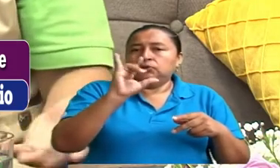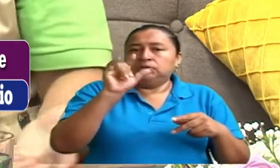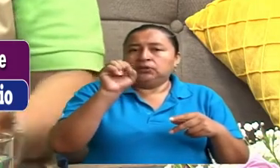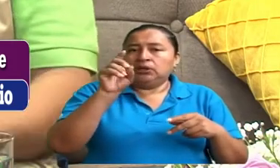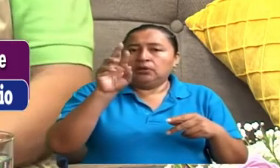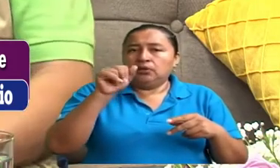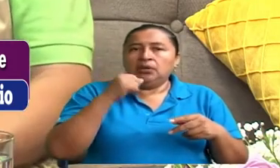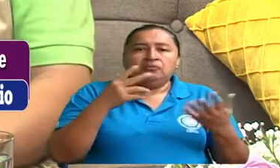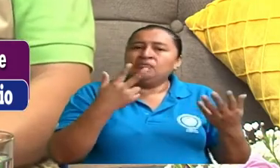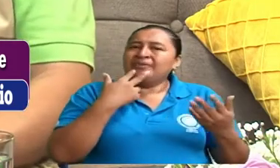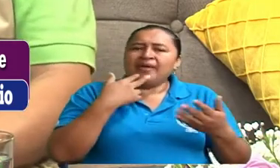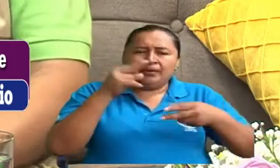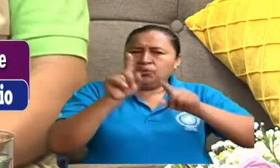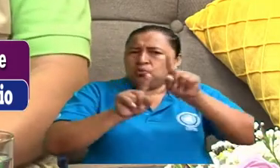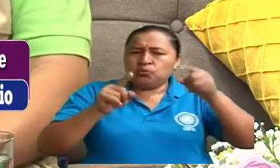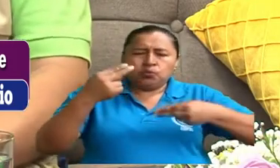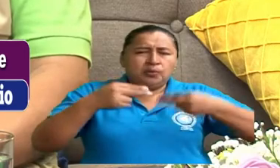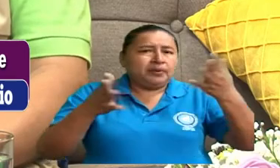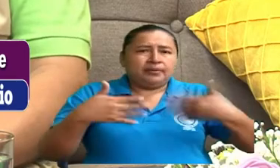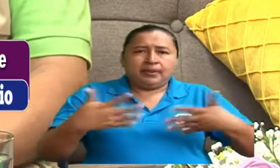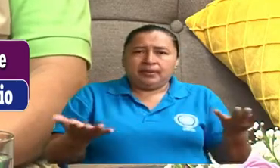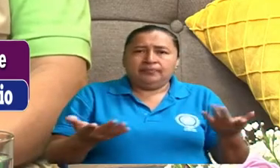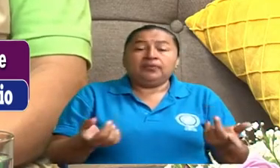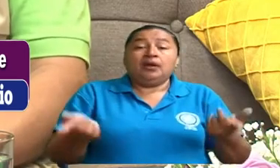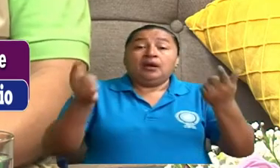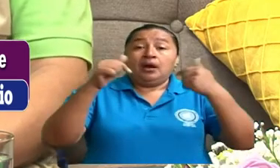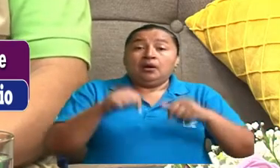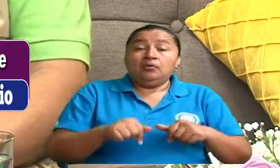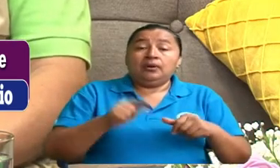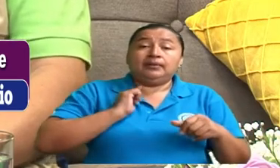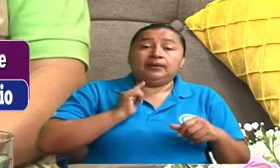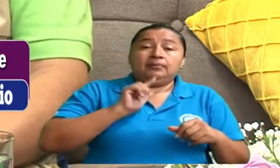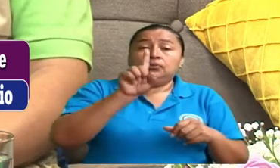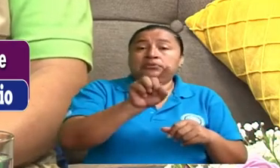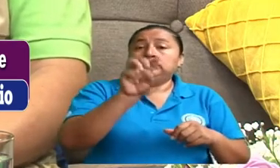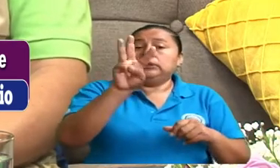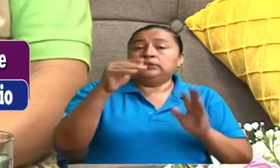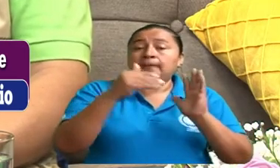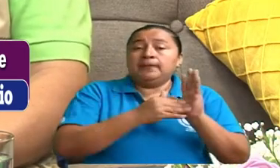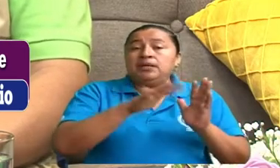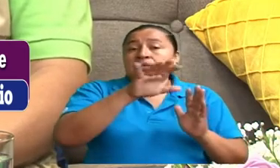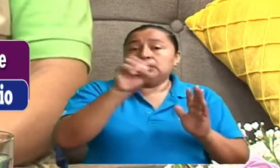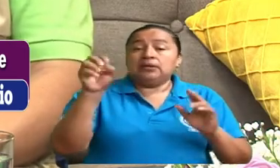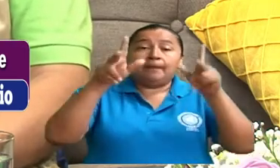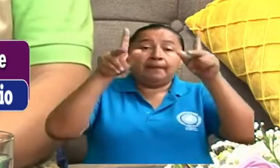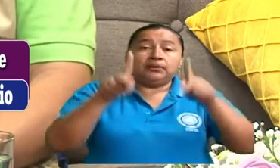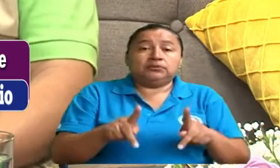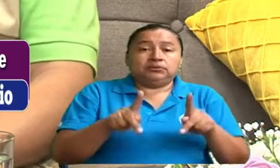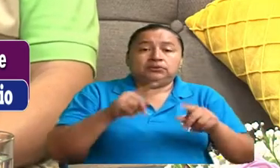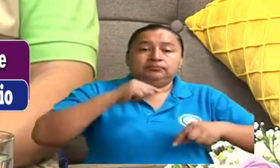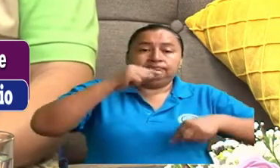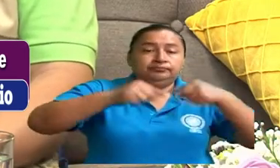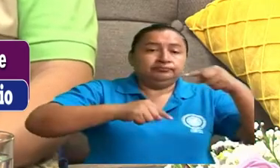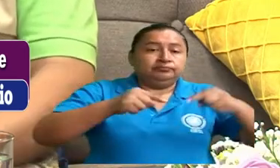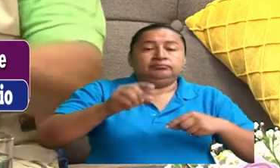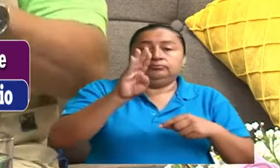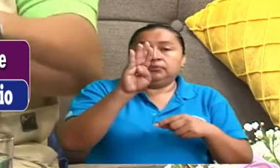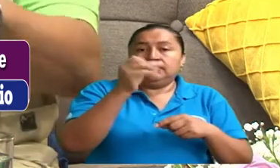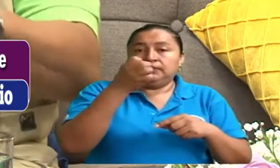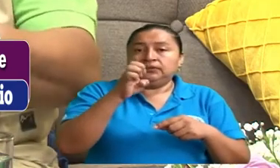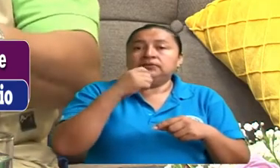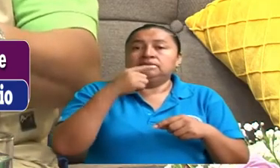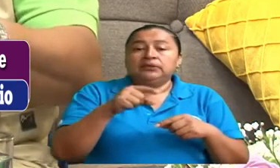de ninguna manera. Okay. Hoy nos encontramos con 13.500 recicladoras y recicladores de base. Ya te